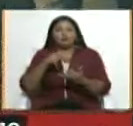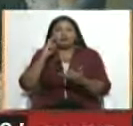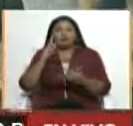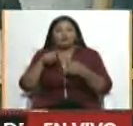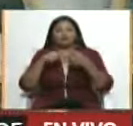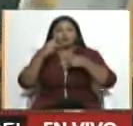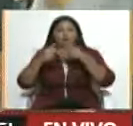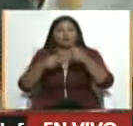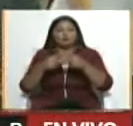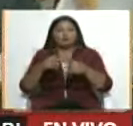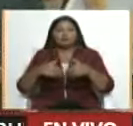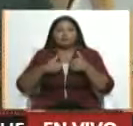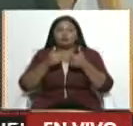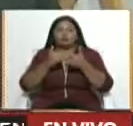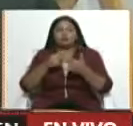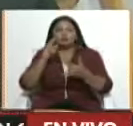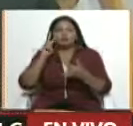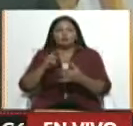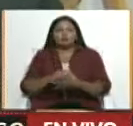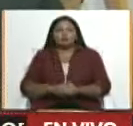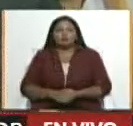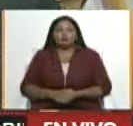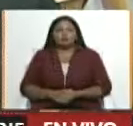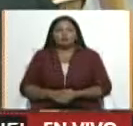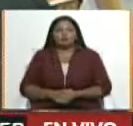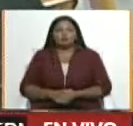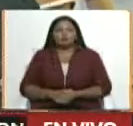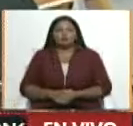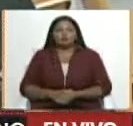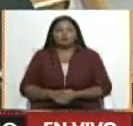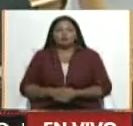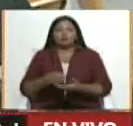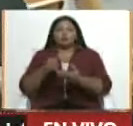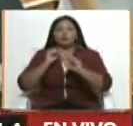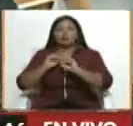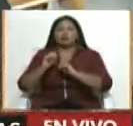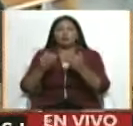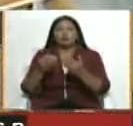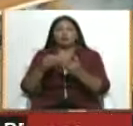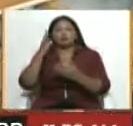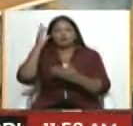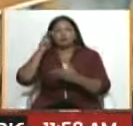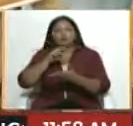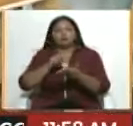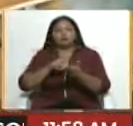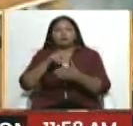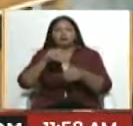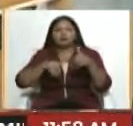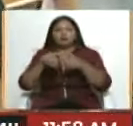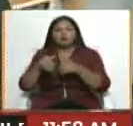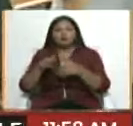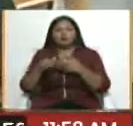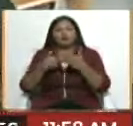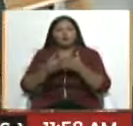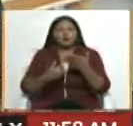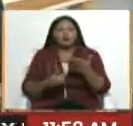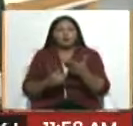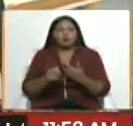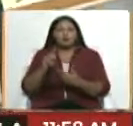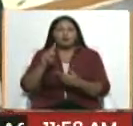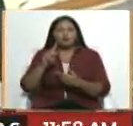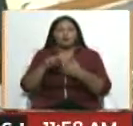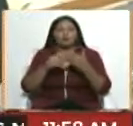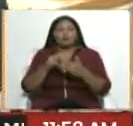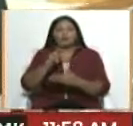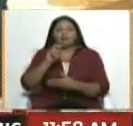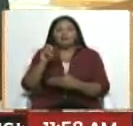del proceso de admisión o de rechazo que pueda establecer el Consejo Nacional Electoral, se abre una convocatoria del 1 al 20